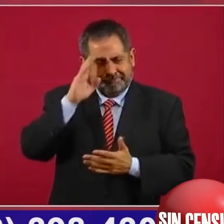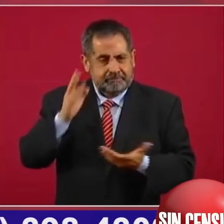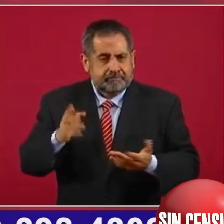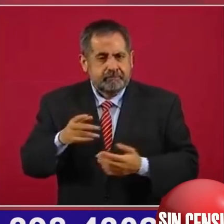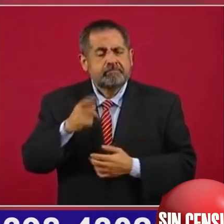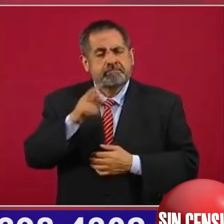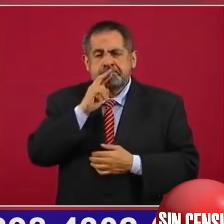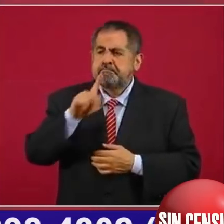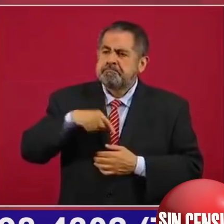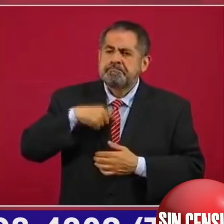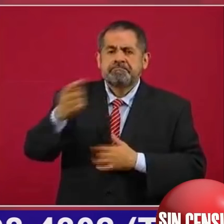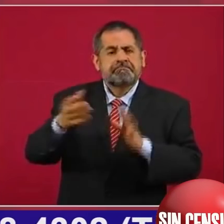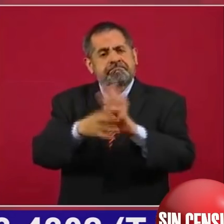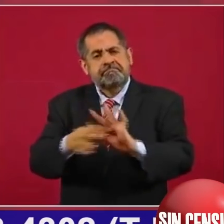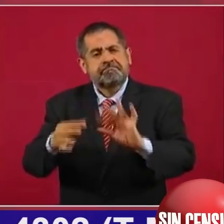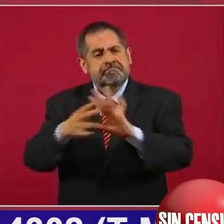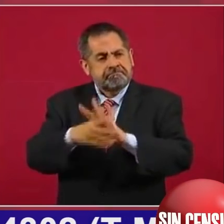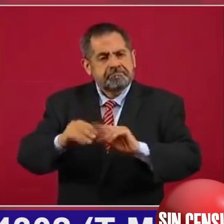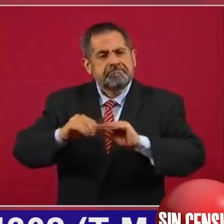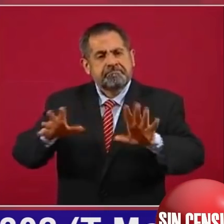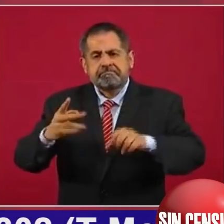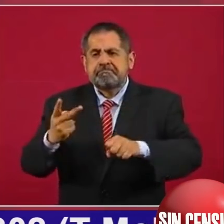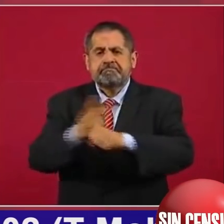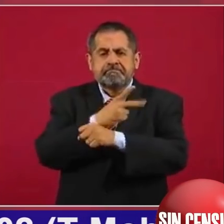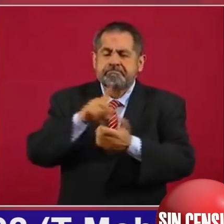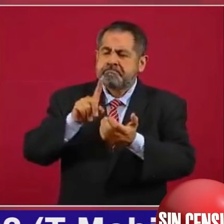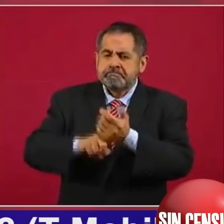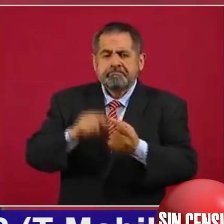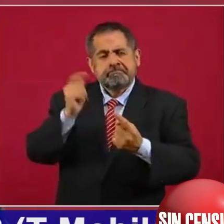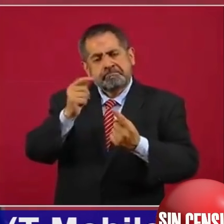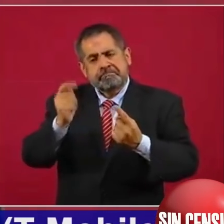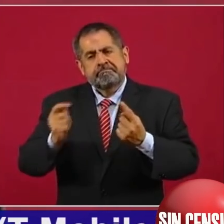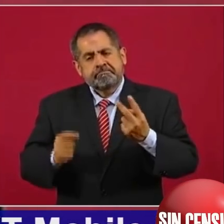que se explique en qué consiste.